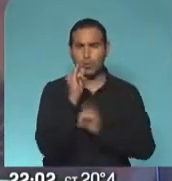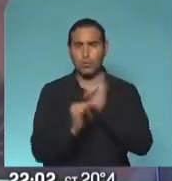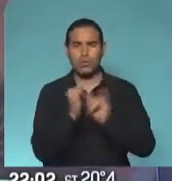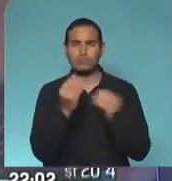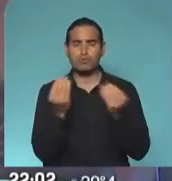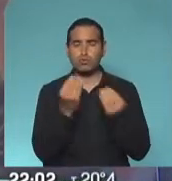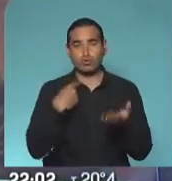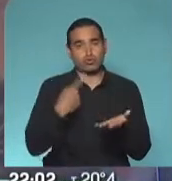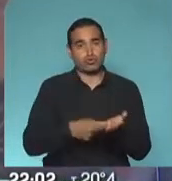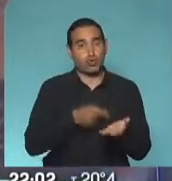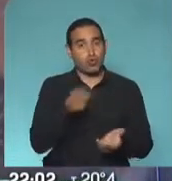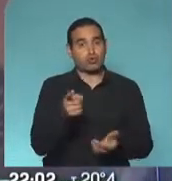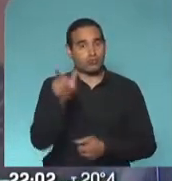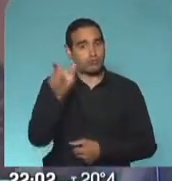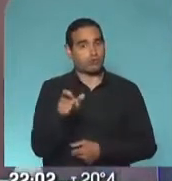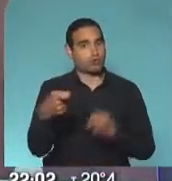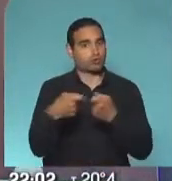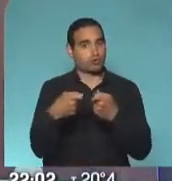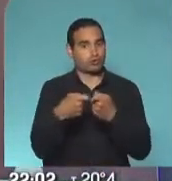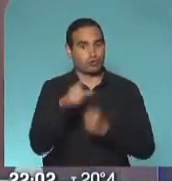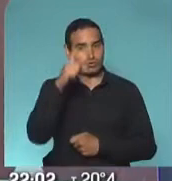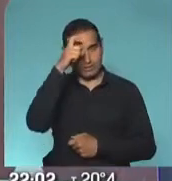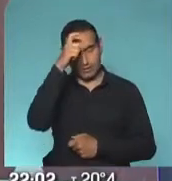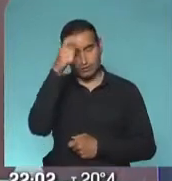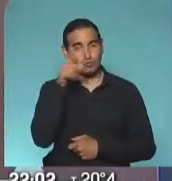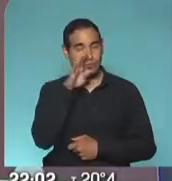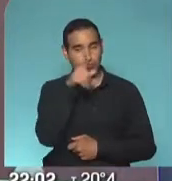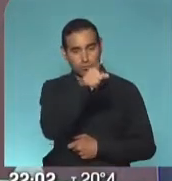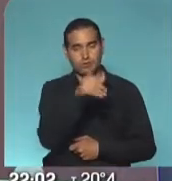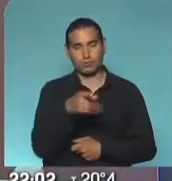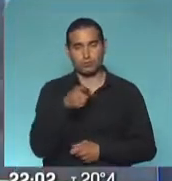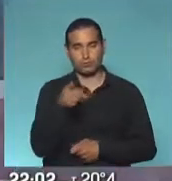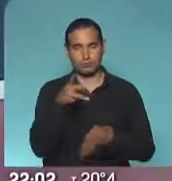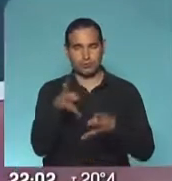contra uno de los aliados más grandes de los Estados Unidos en la guerra contra el Estado Islámico.